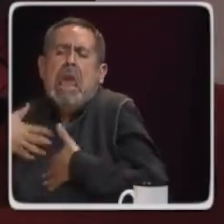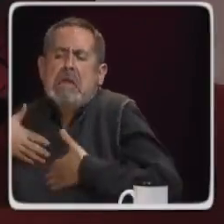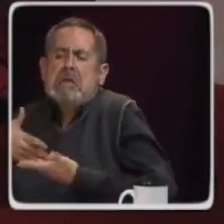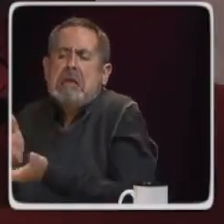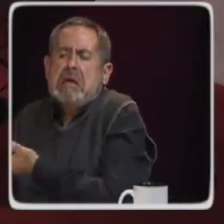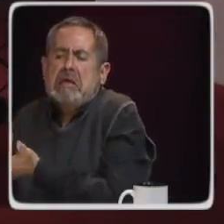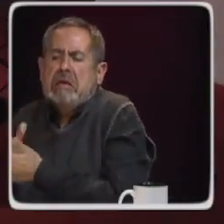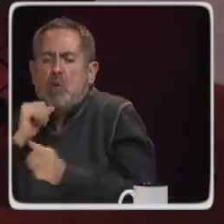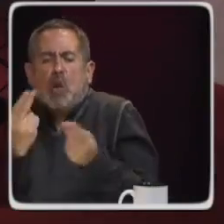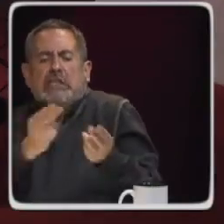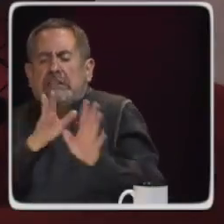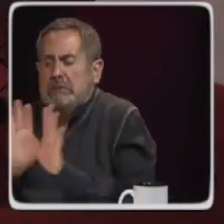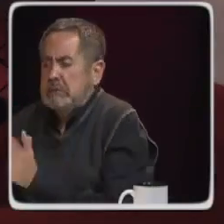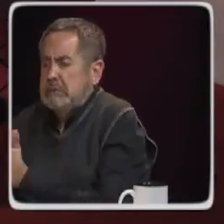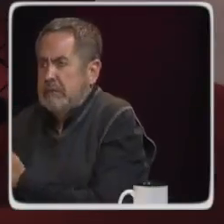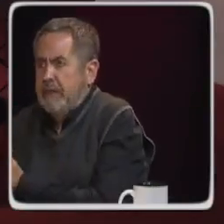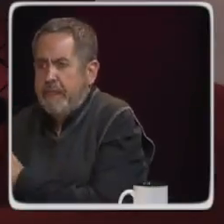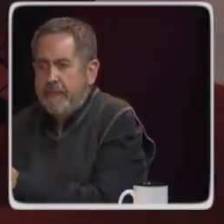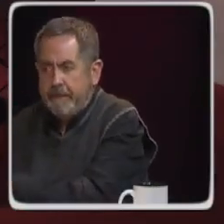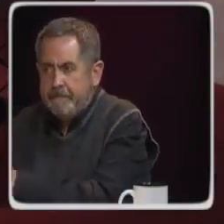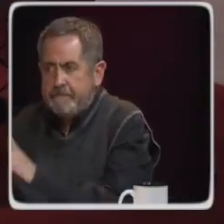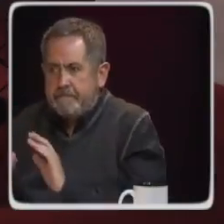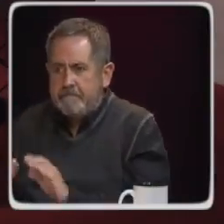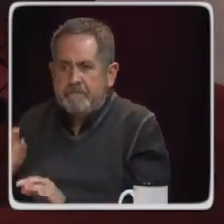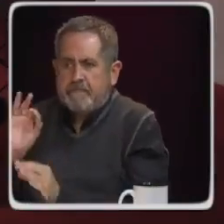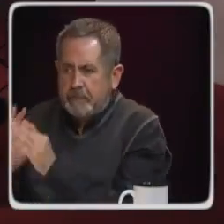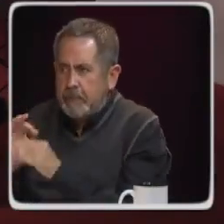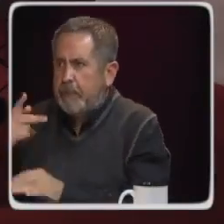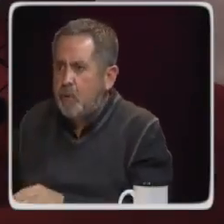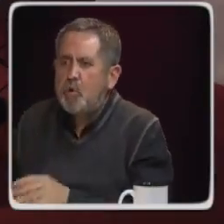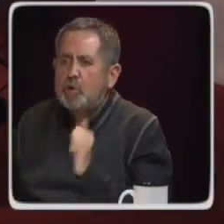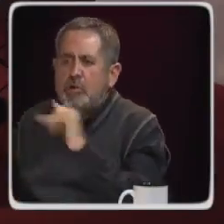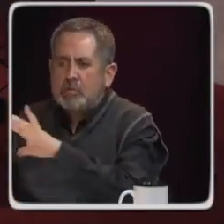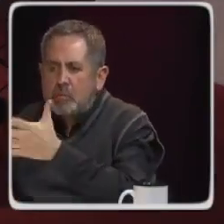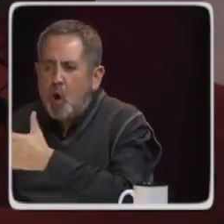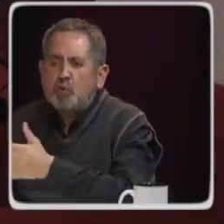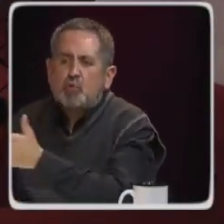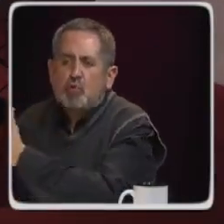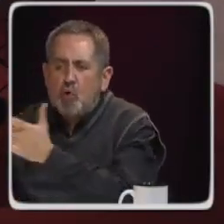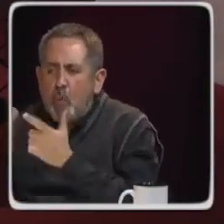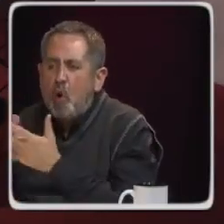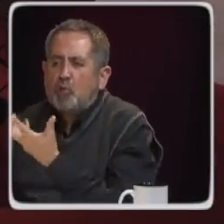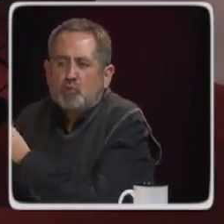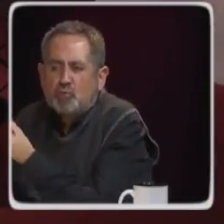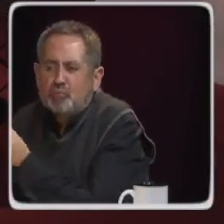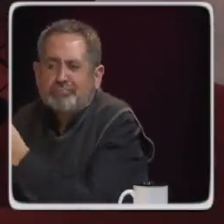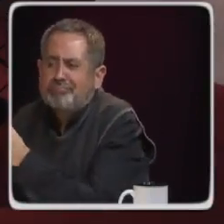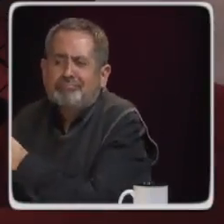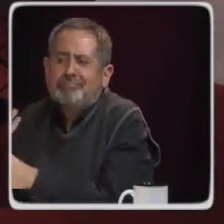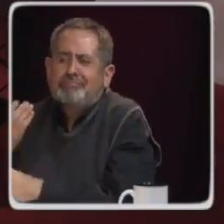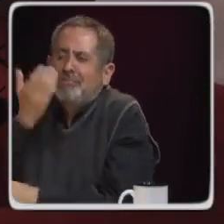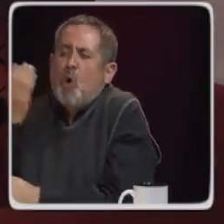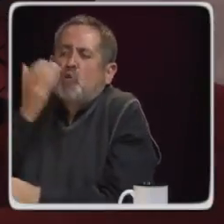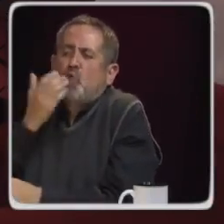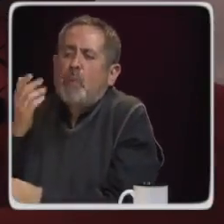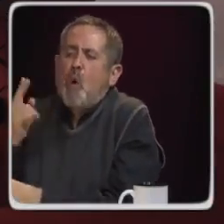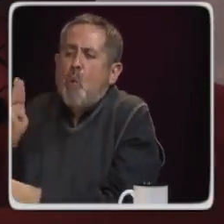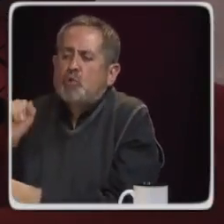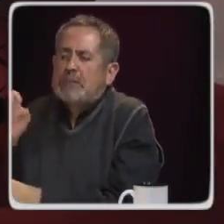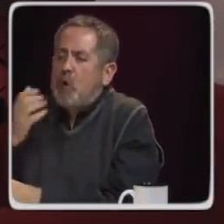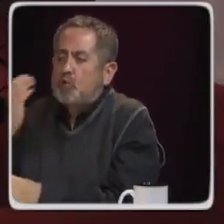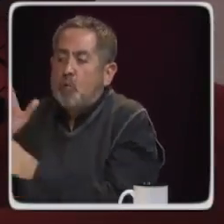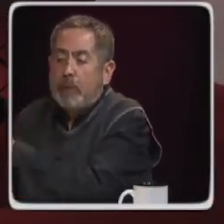empieza a reconocer que la lengua de señas es un idioma. Antes no queríamos hacer señas, ahorita ya nos da pena, pero ahorita ya está más difundida lo que